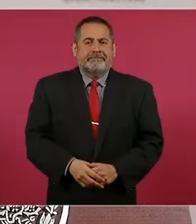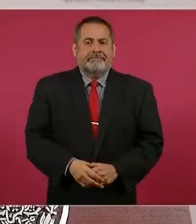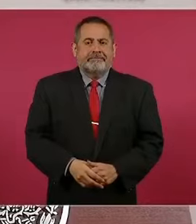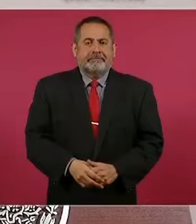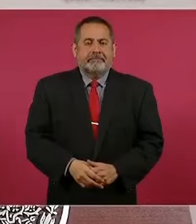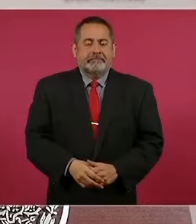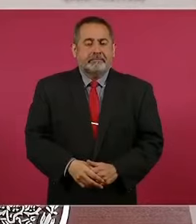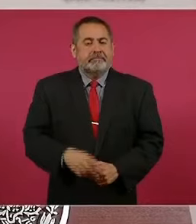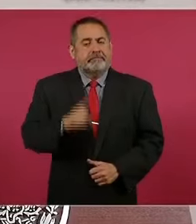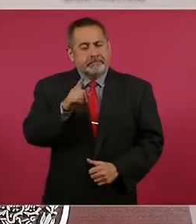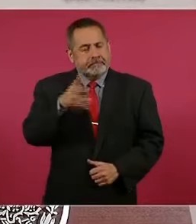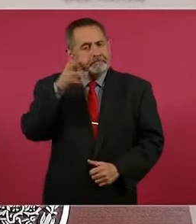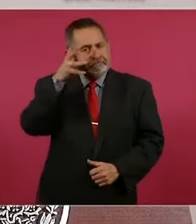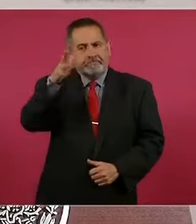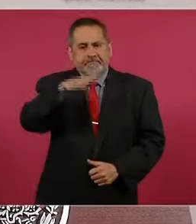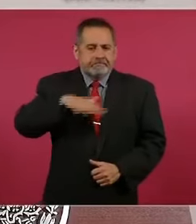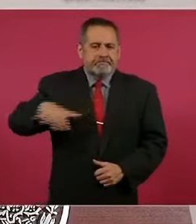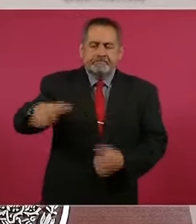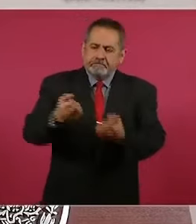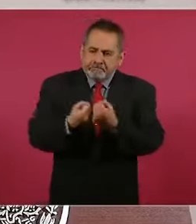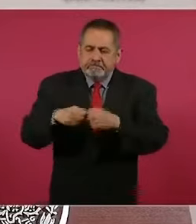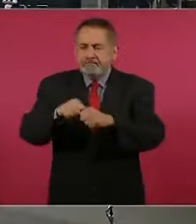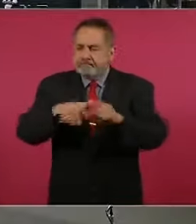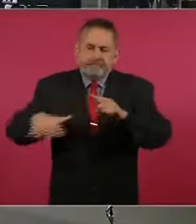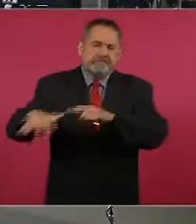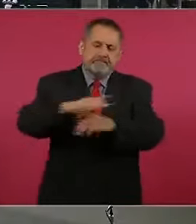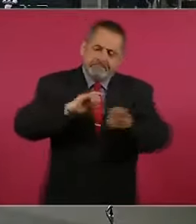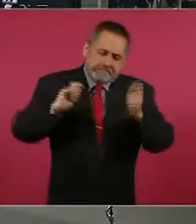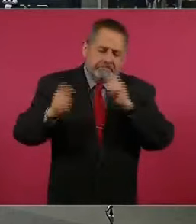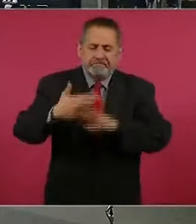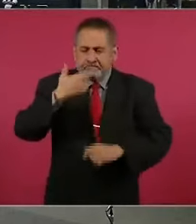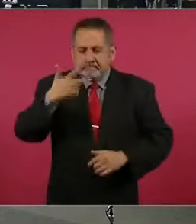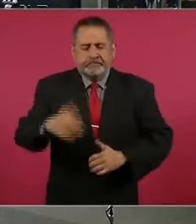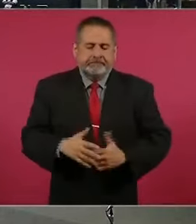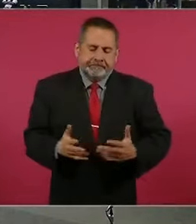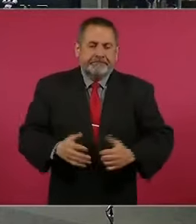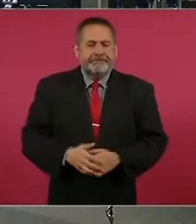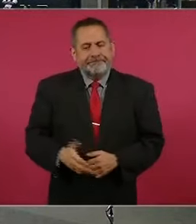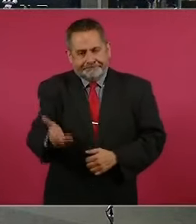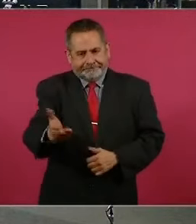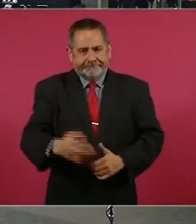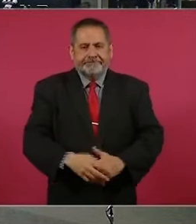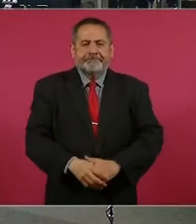Buscar una sociedad mejor. Vamos, adelante.